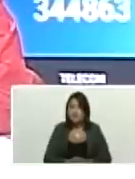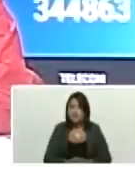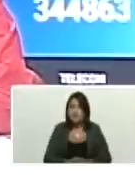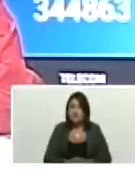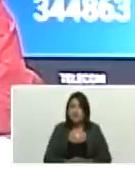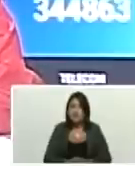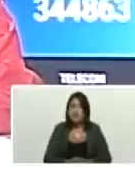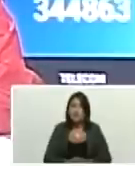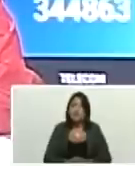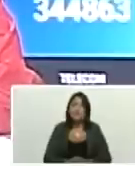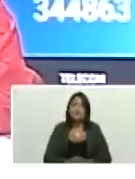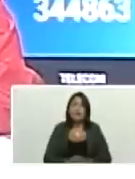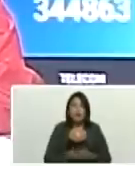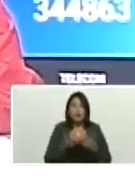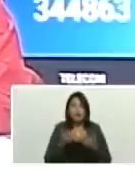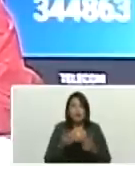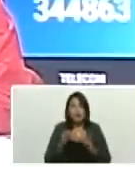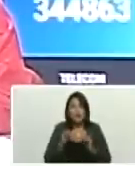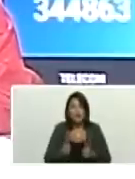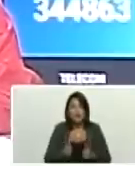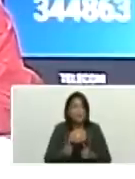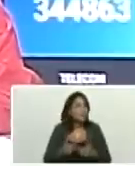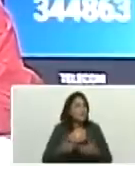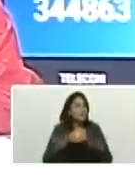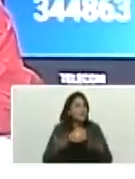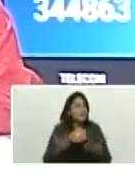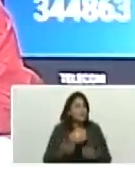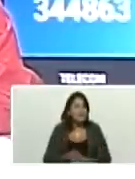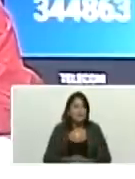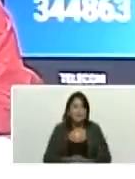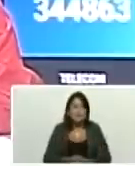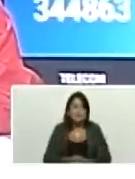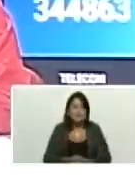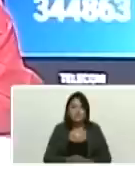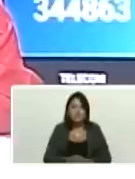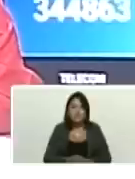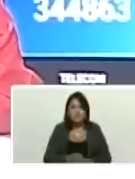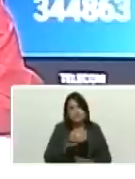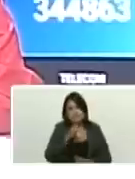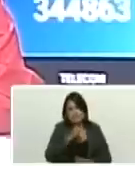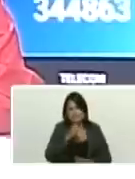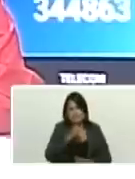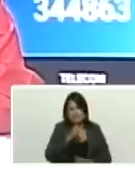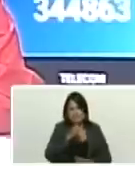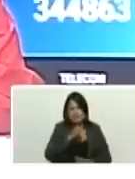del siglo XXI. Y es el periodo de la resistencia activa.